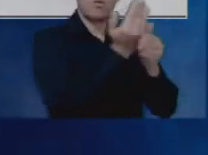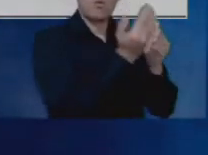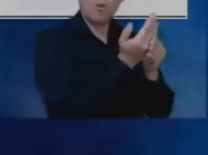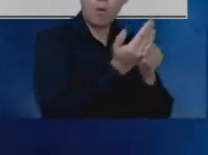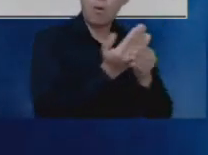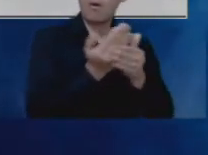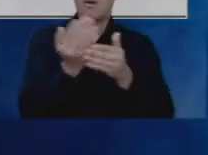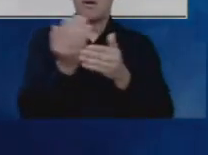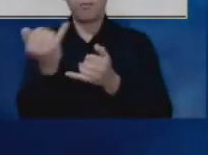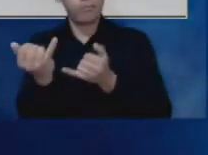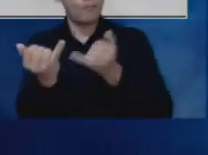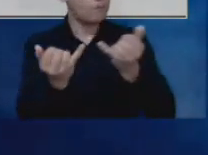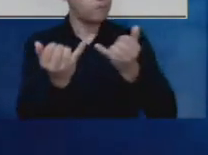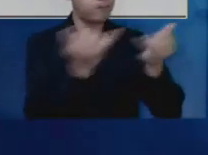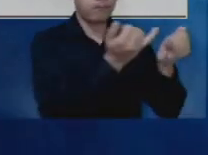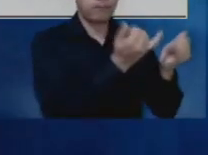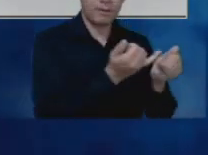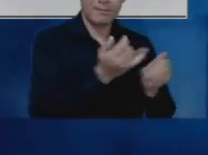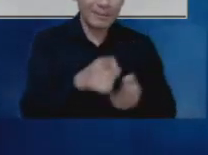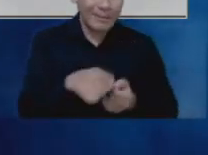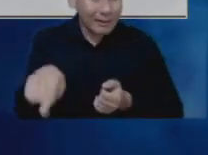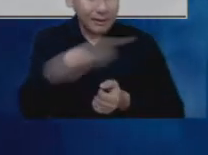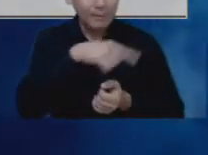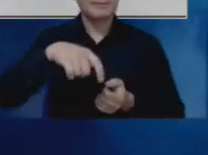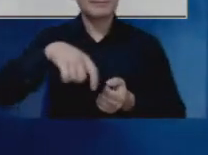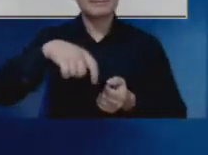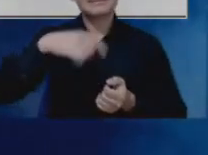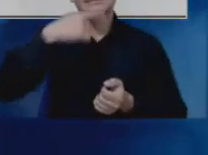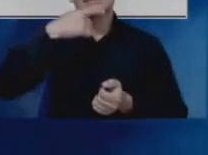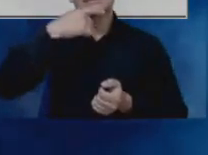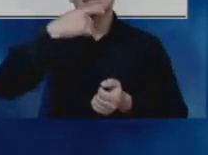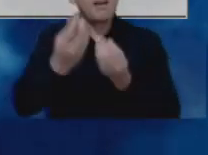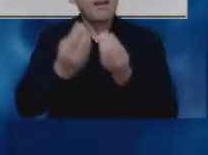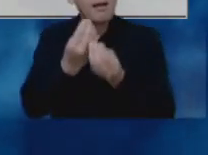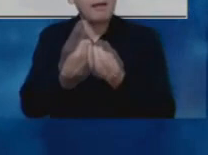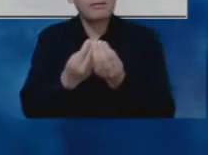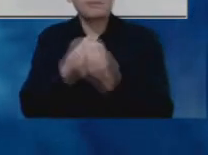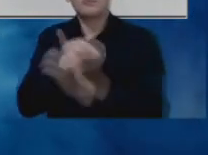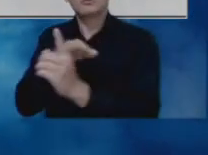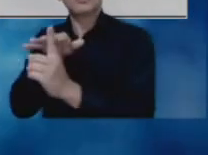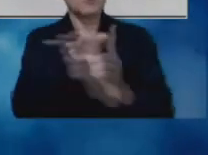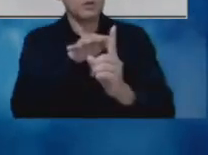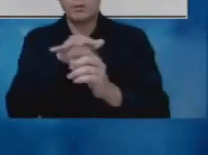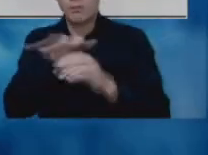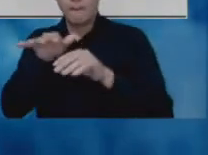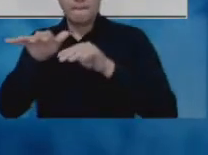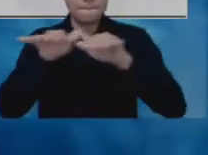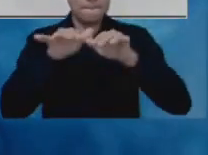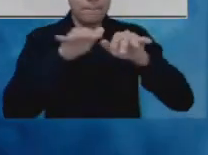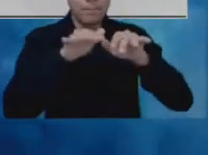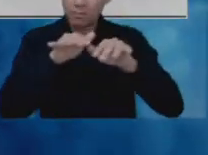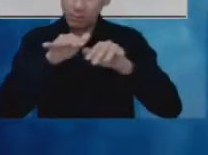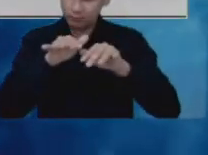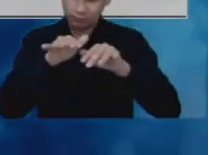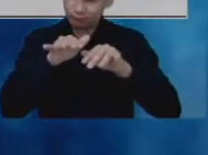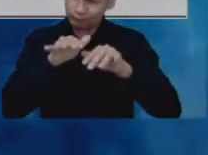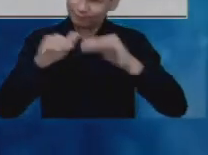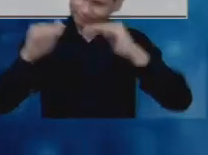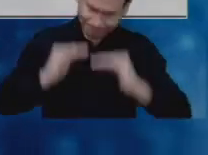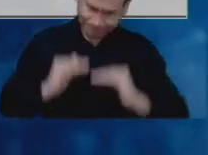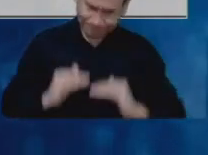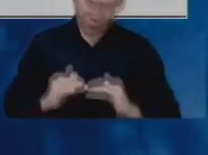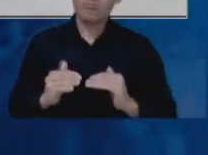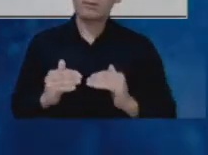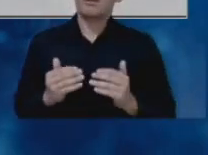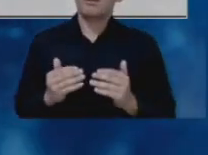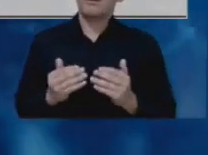pueden hacer para evitar las interferencias. y darles